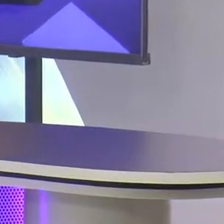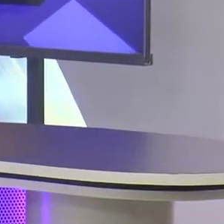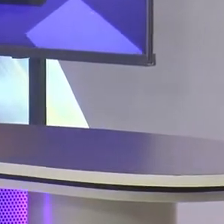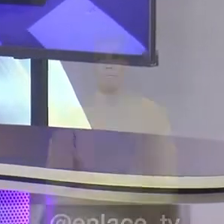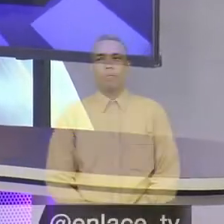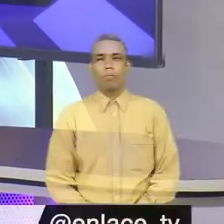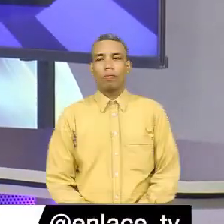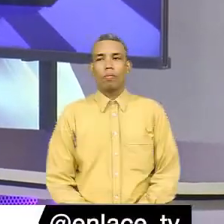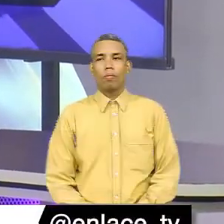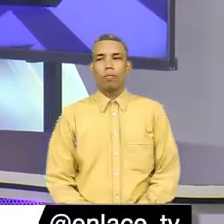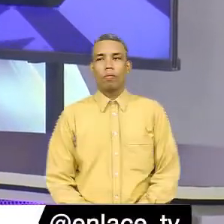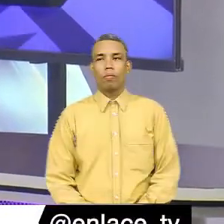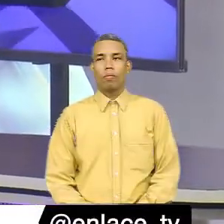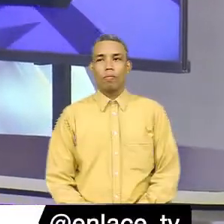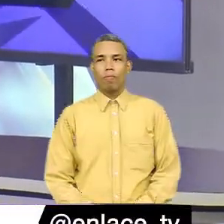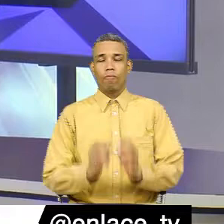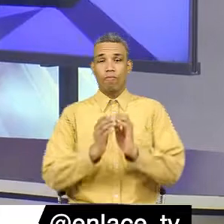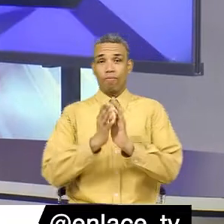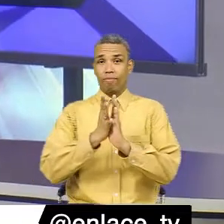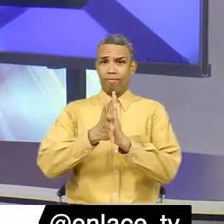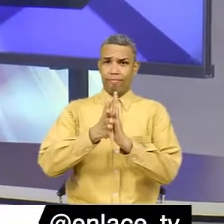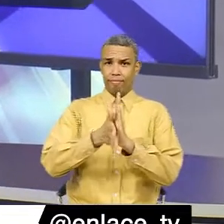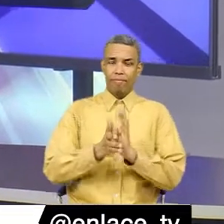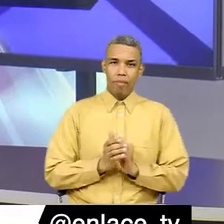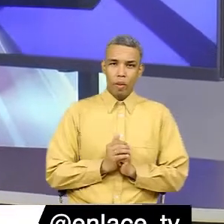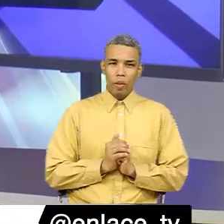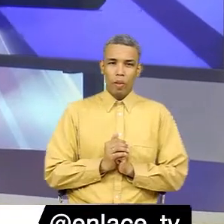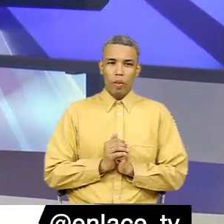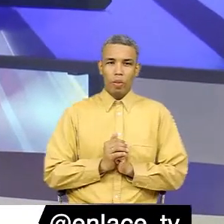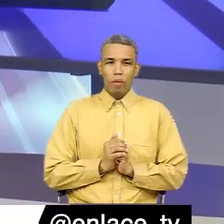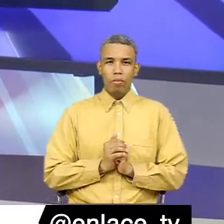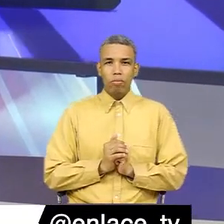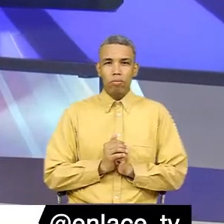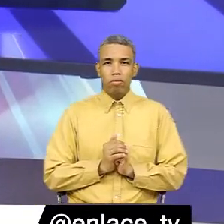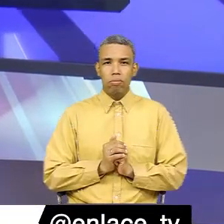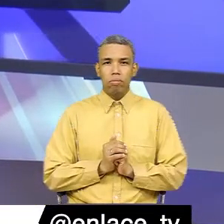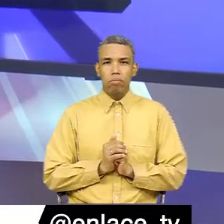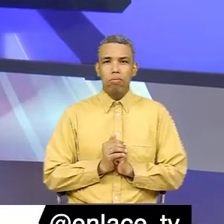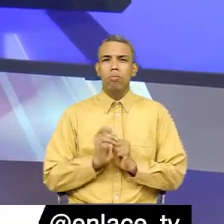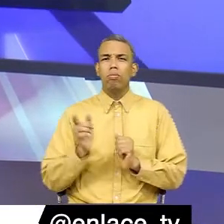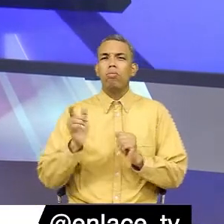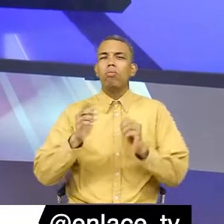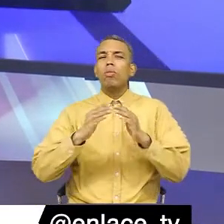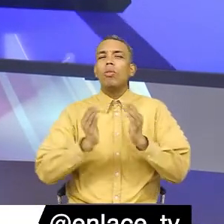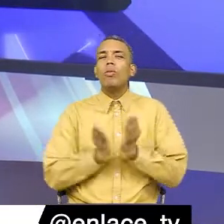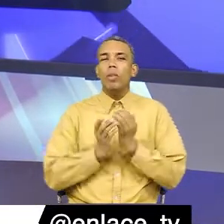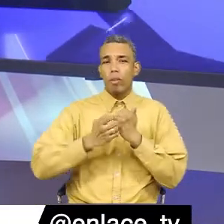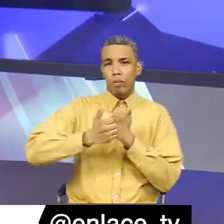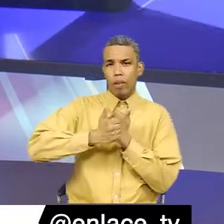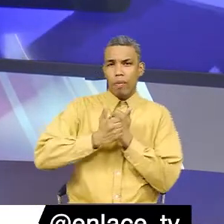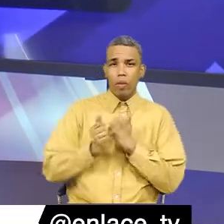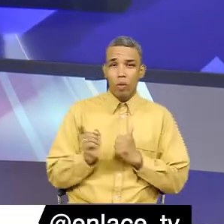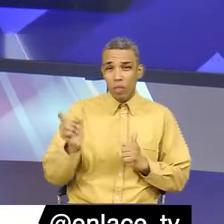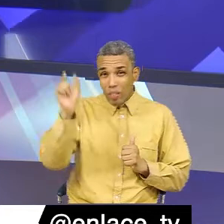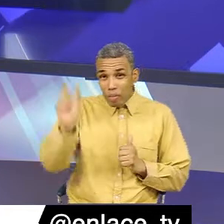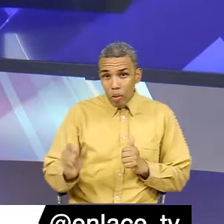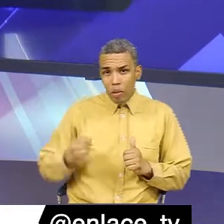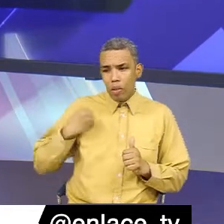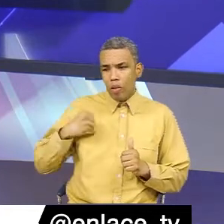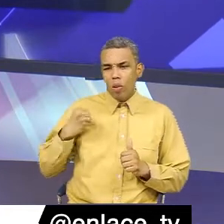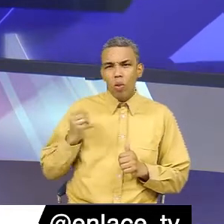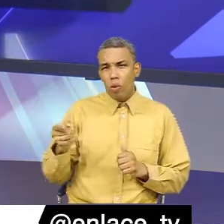Iniciamos con el desarrollo de nuestra información. Sigue polémica por posible caso de agresión sexual a un menor de 16 años del Colegio Camilo Torres Restrepo.